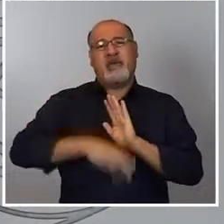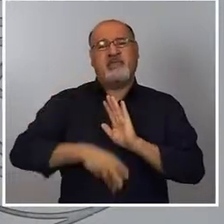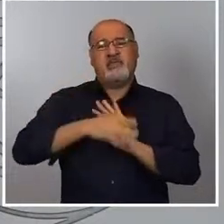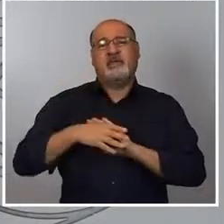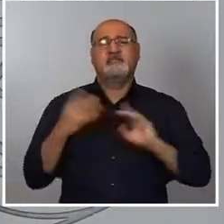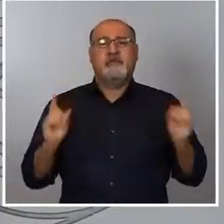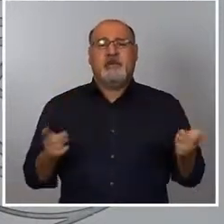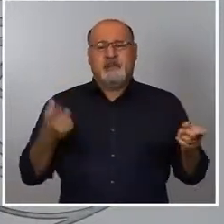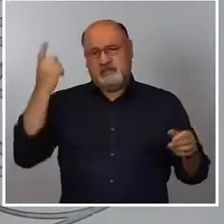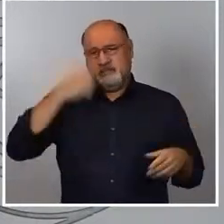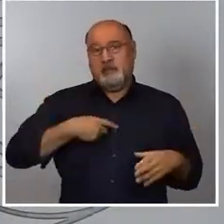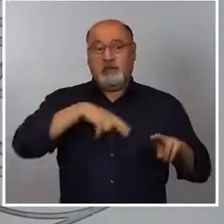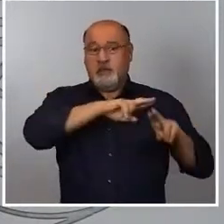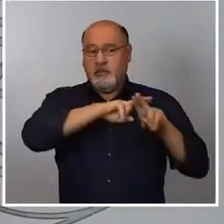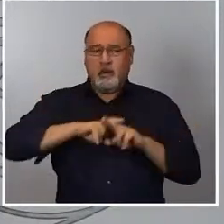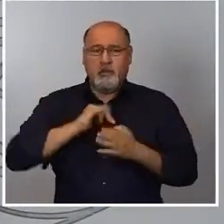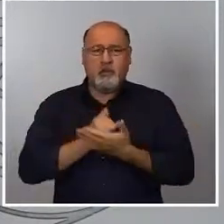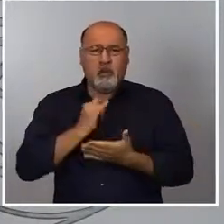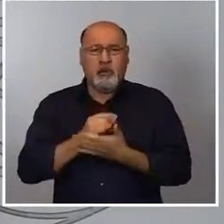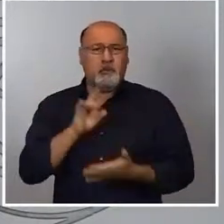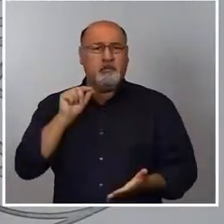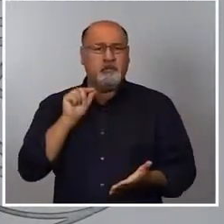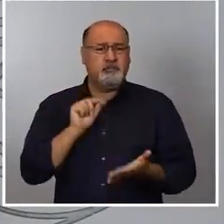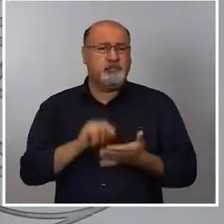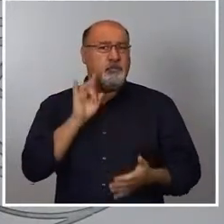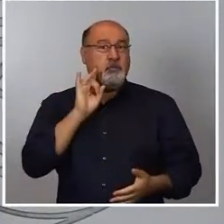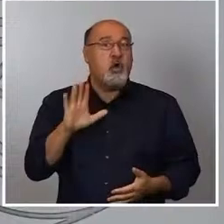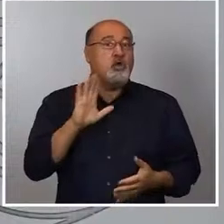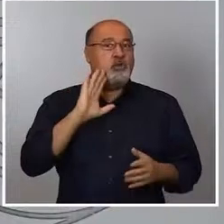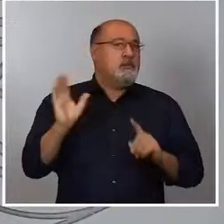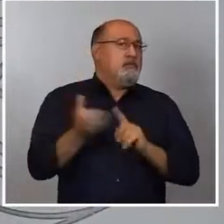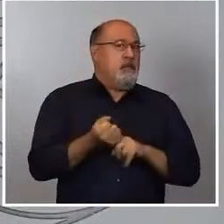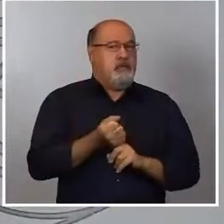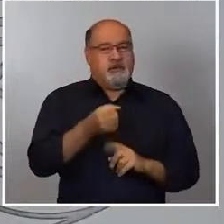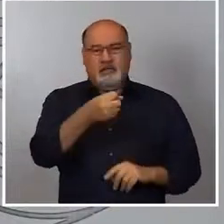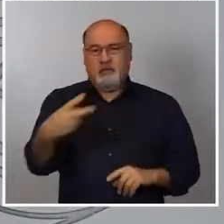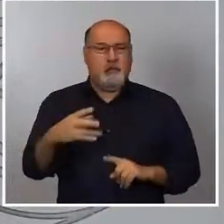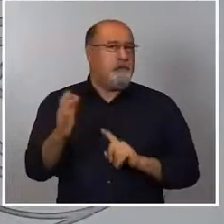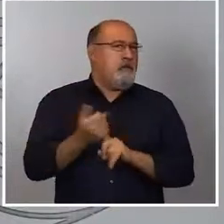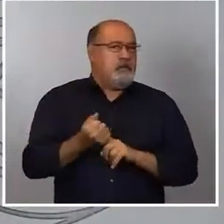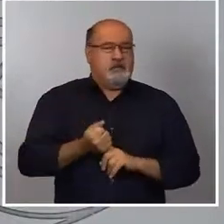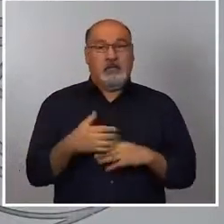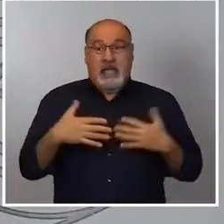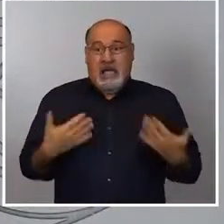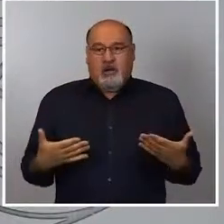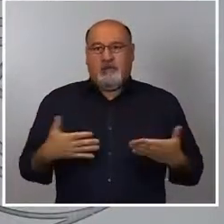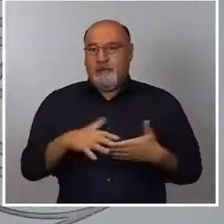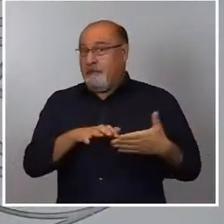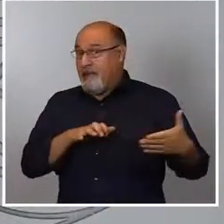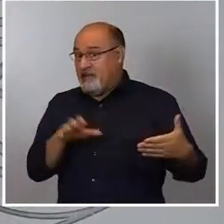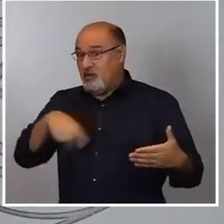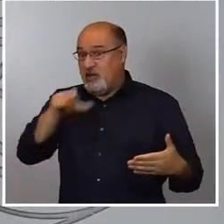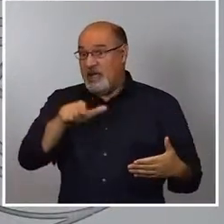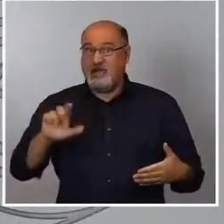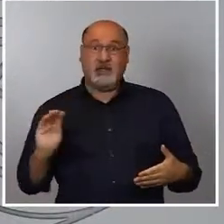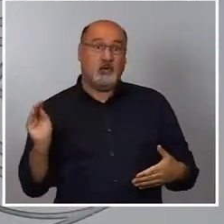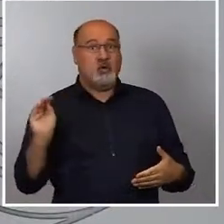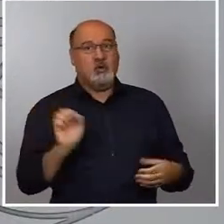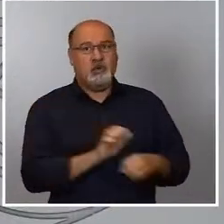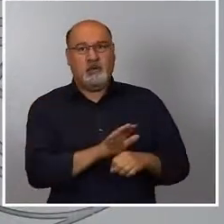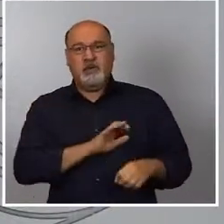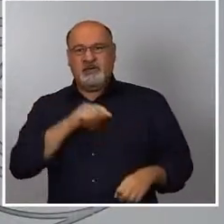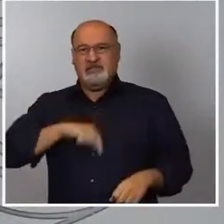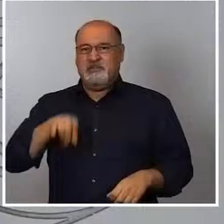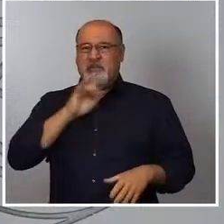precoz es muy importante siempre lo ha sido pero máximo ahora cuando estamos hablando que la mayoría de las personas jóvenes son asintomáticos